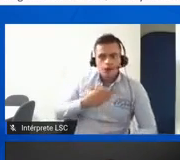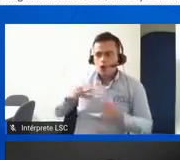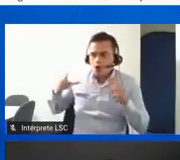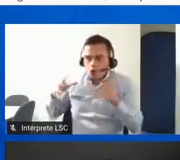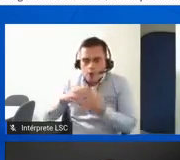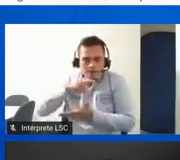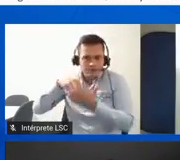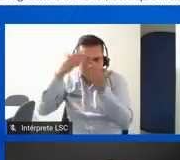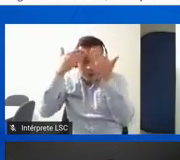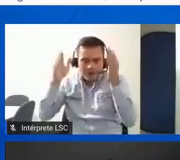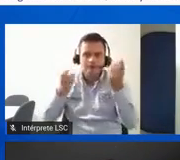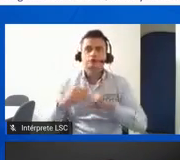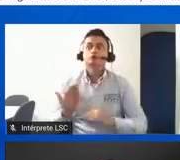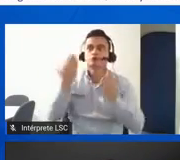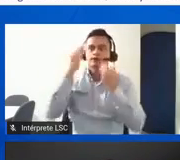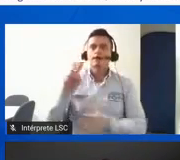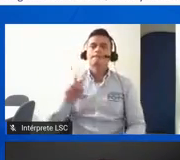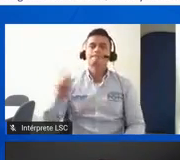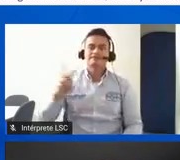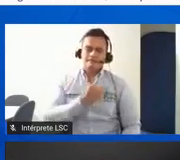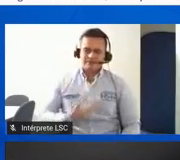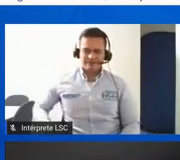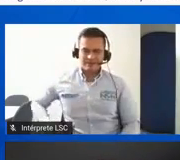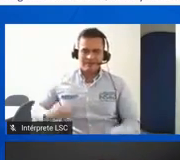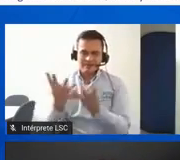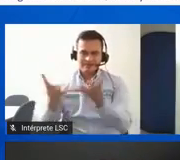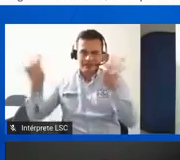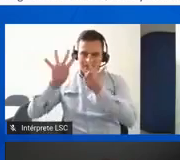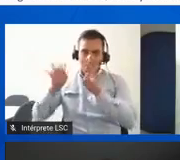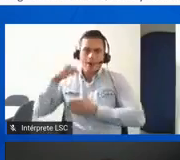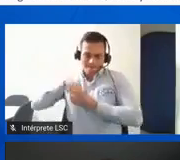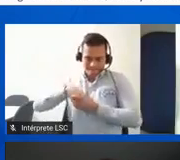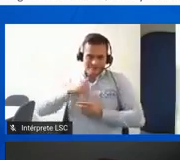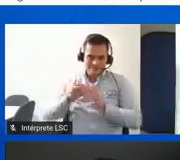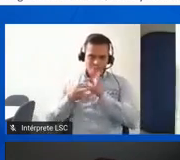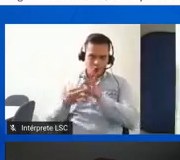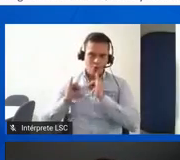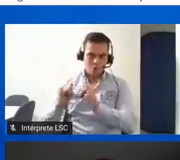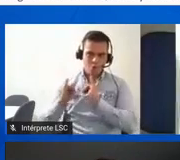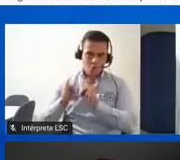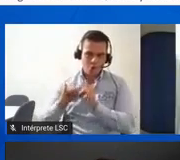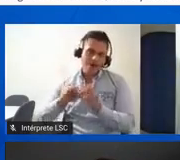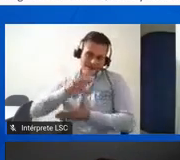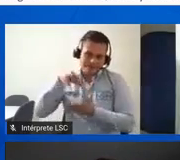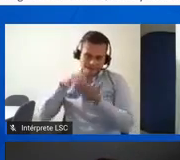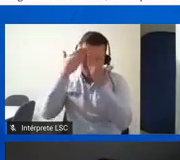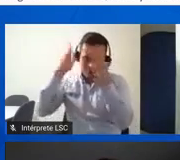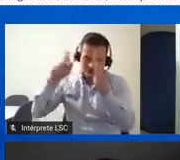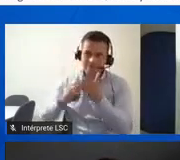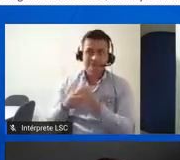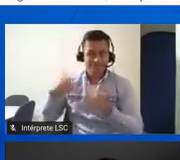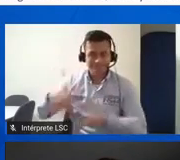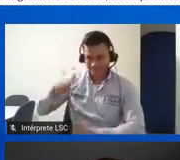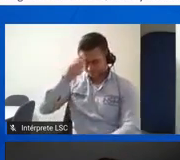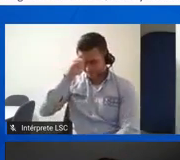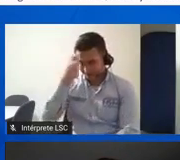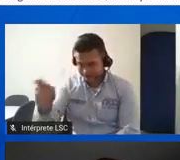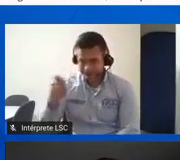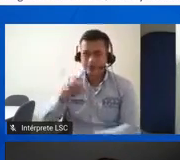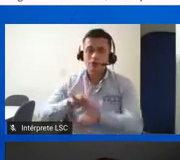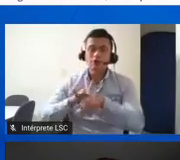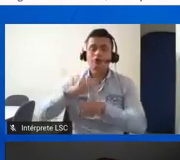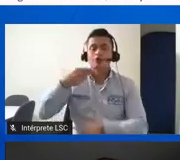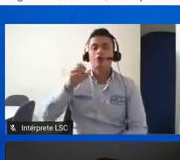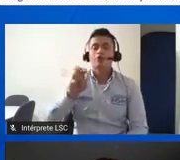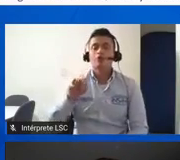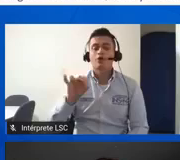teníamos la ventaja que el vicepresidente del Senado era de nuestro partido. Hay que hacerle un reconocimiento al doctor Honorio Enríquez,